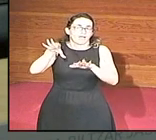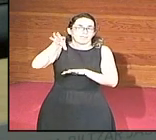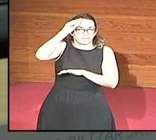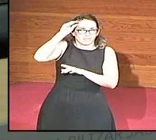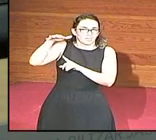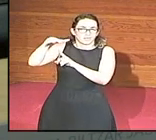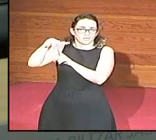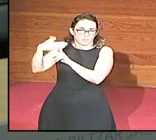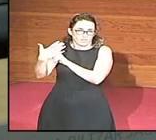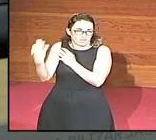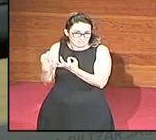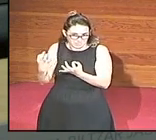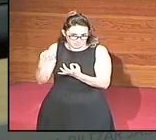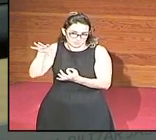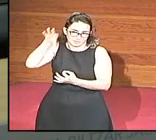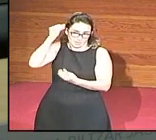allí,